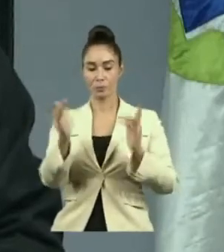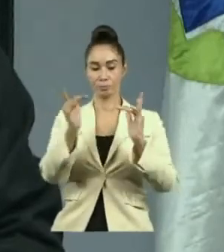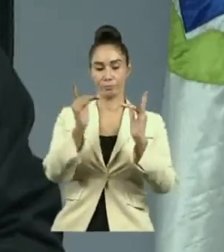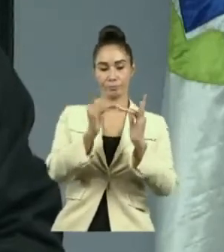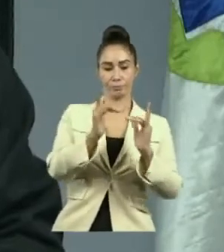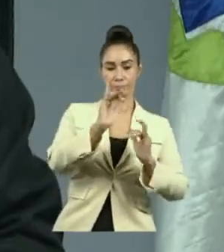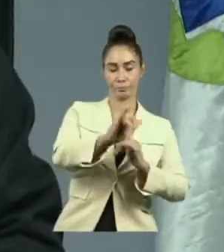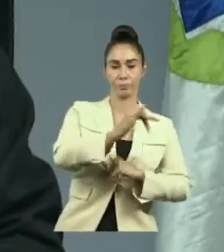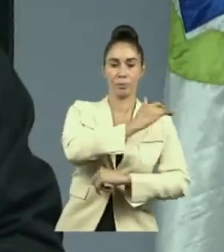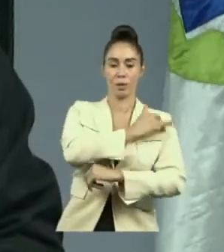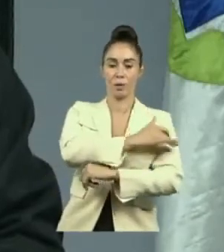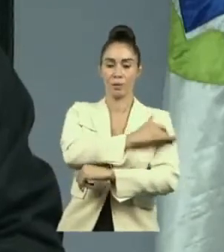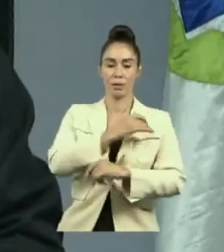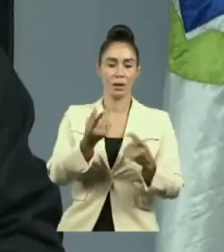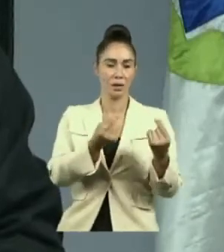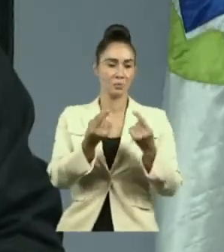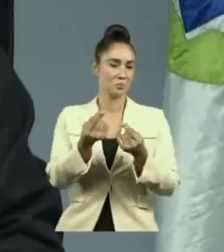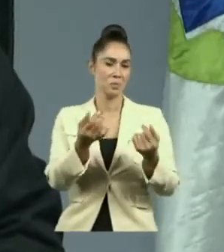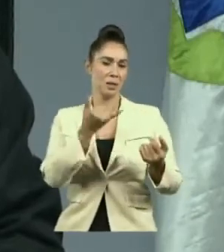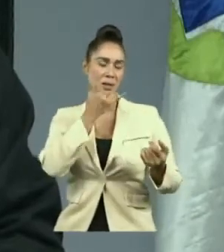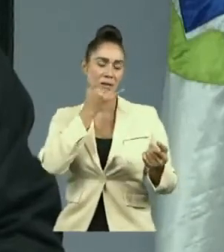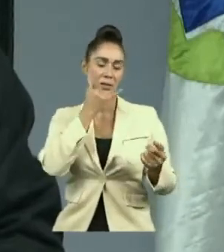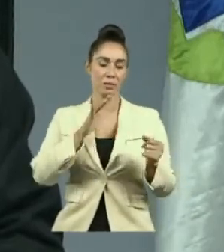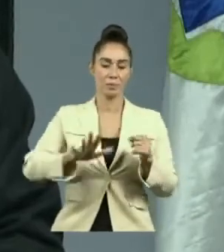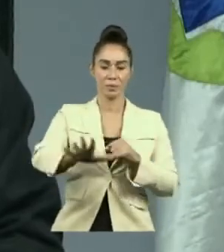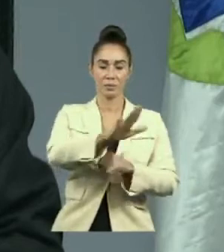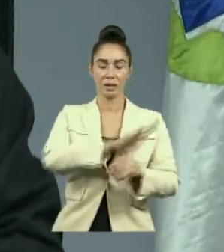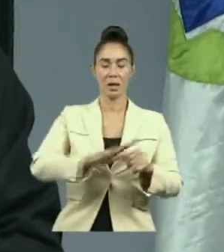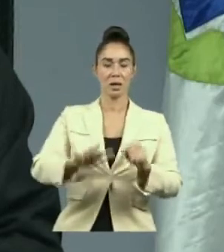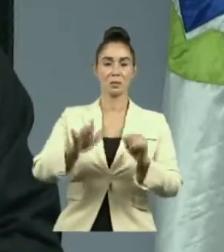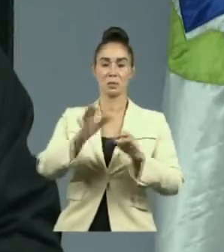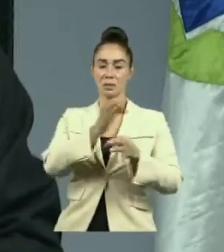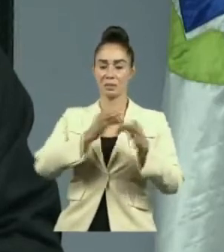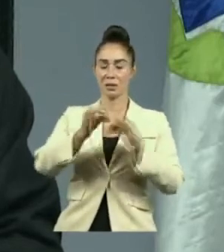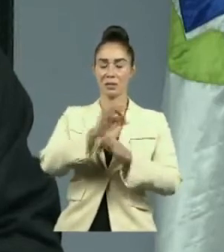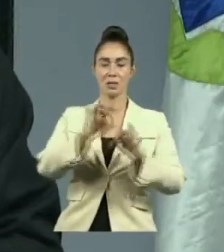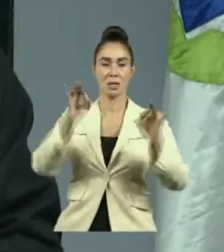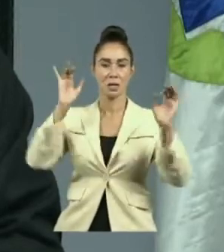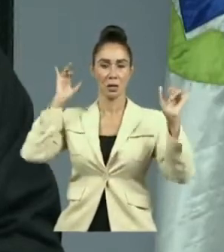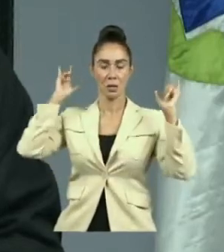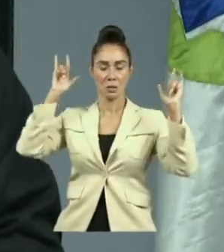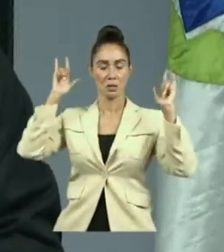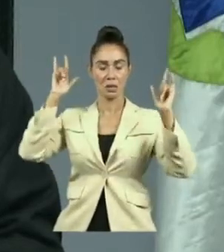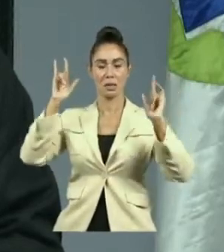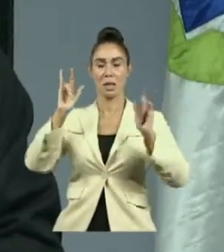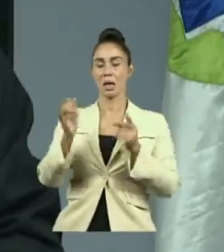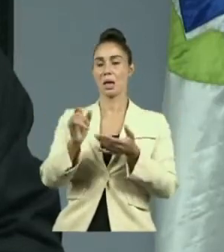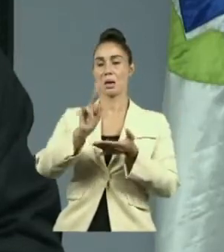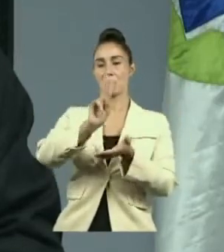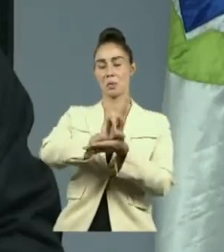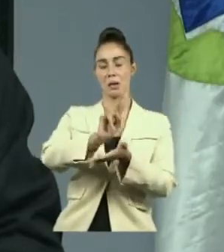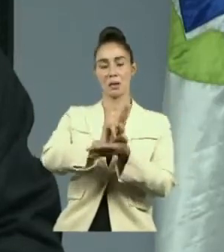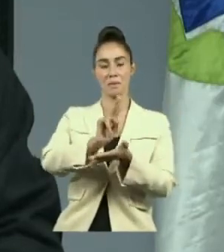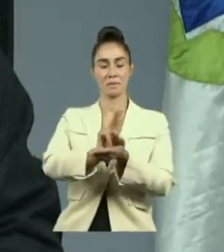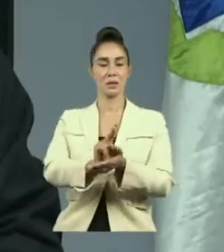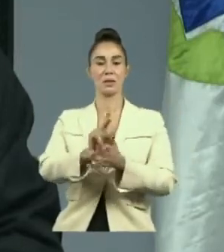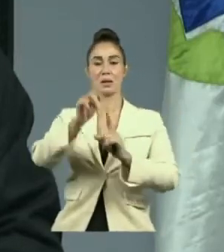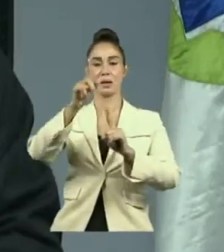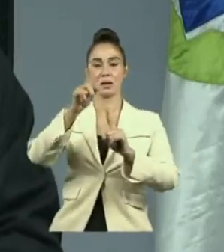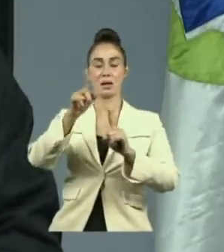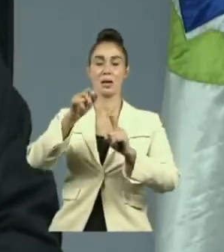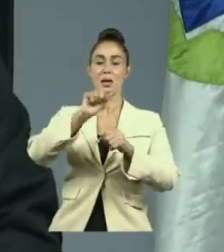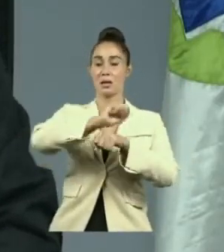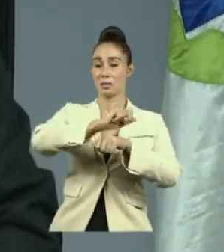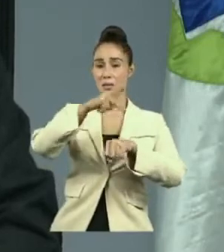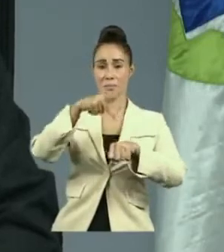hospitalizaciones en el gran santo domingo santiago san francisco la vega puerto plata hermanas mirabal maría trinidad sánchez